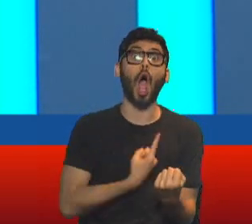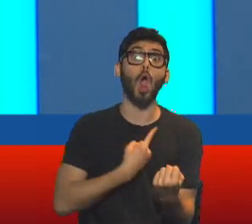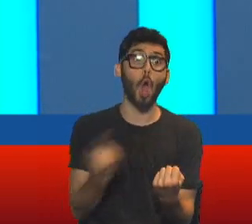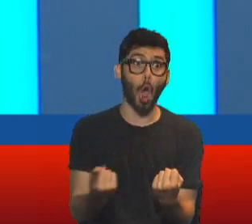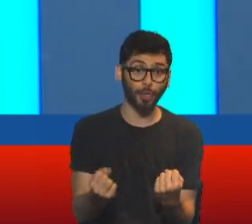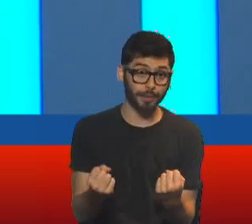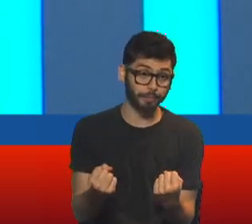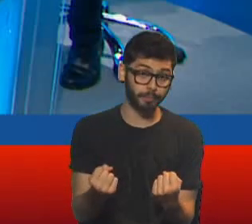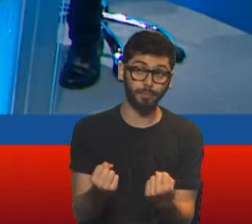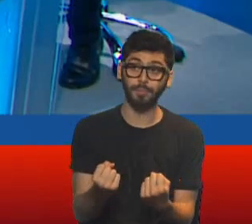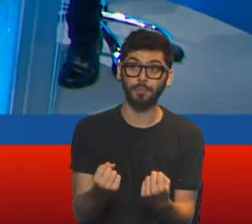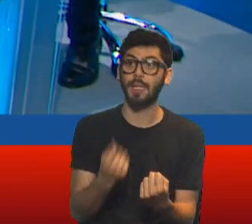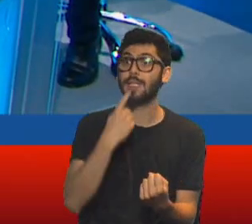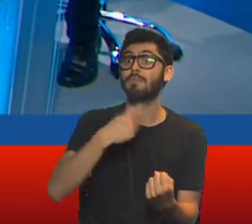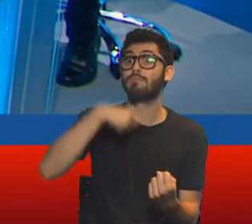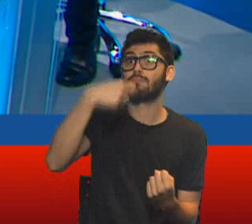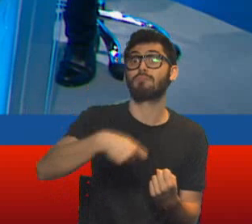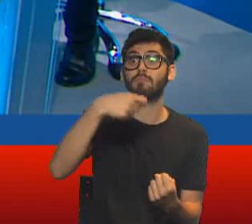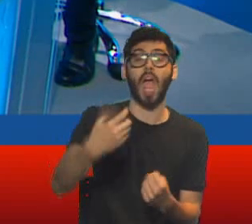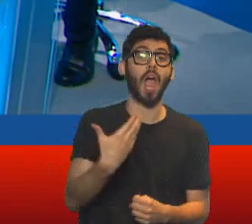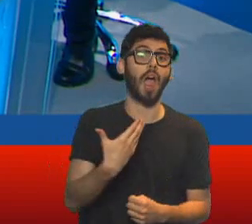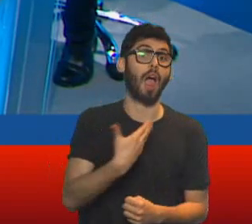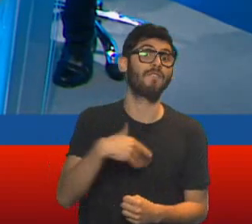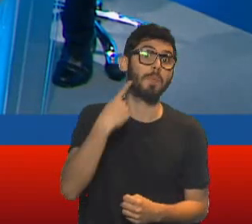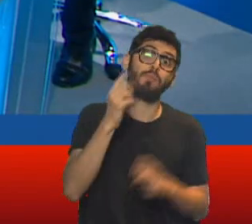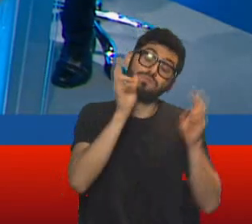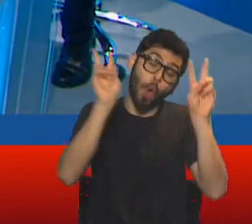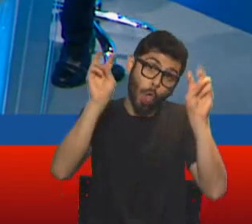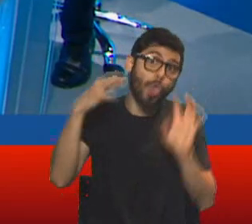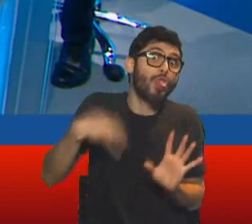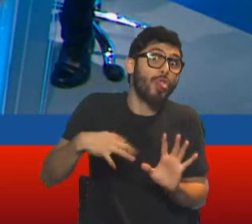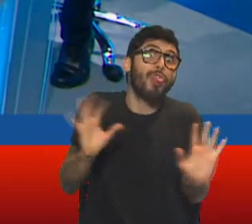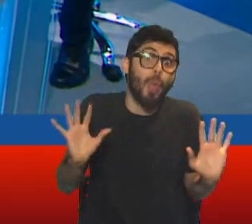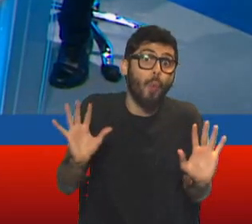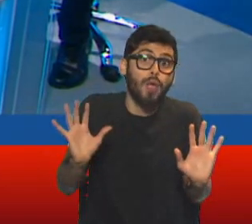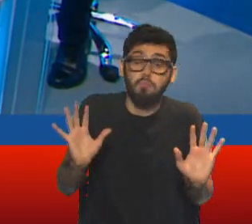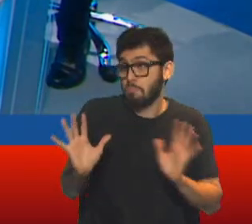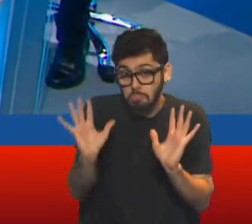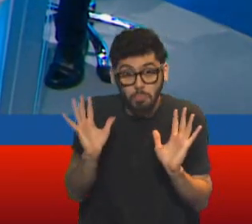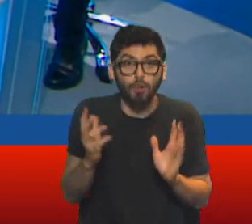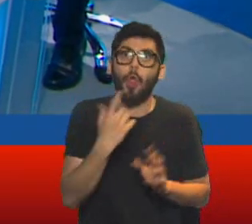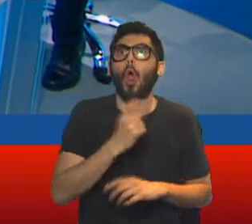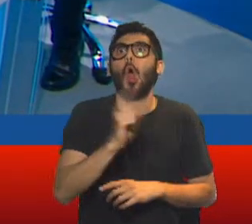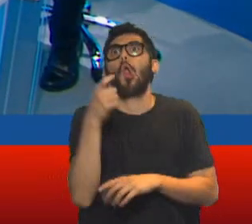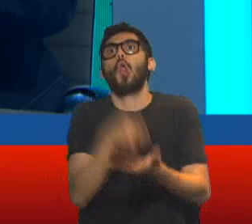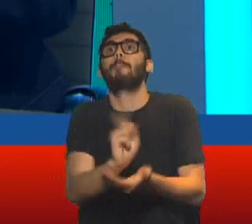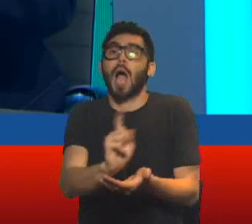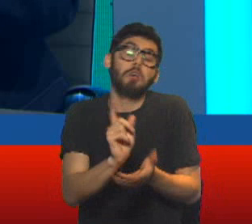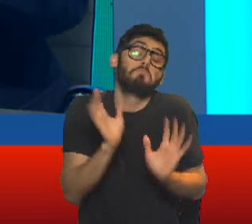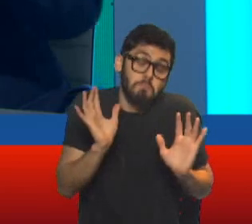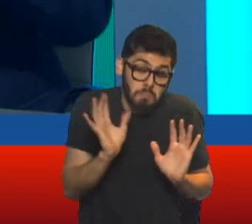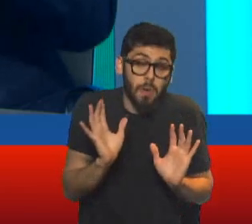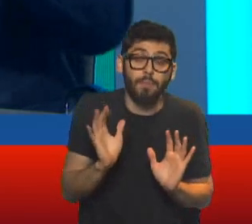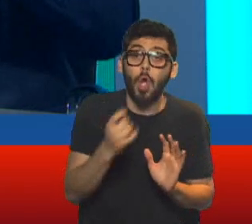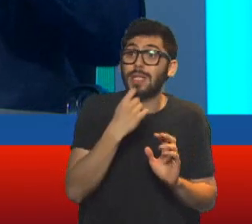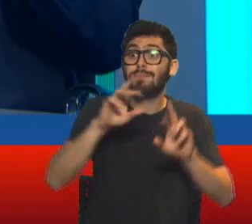fondo religiosamente, cosa que supuestamente habría que hacer, por supuesto, no digo que no, pero si ese es tu plan,